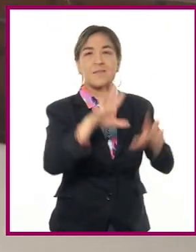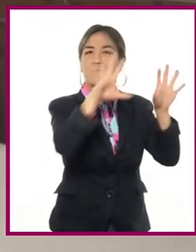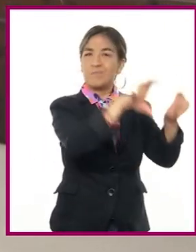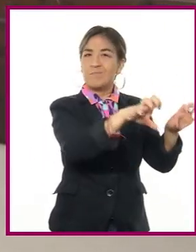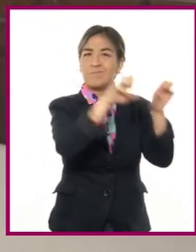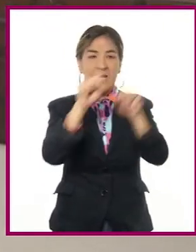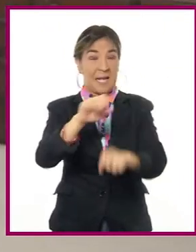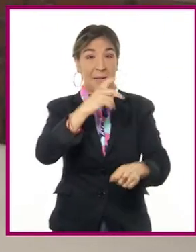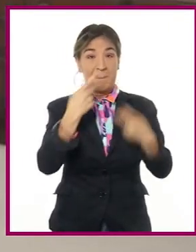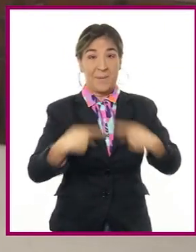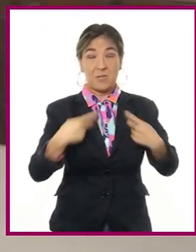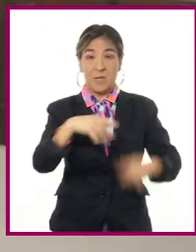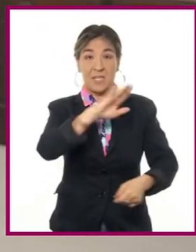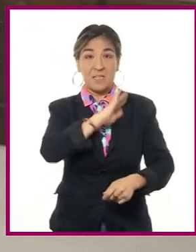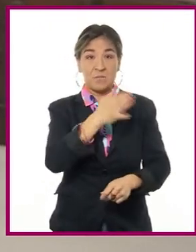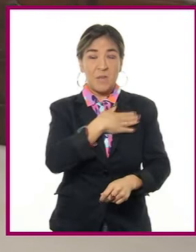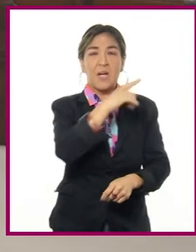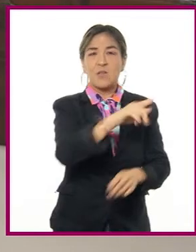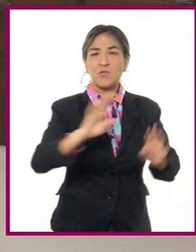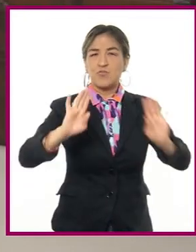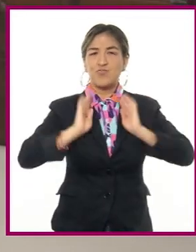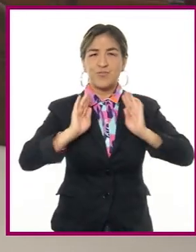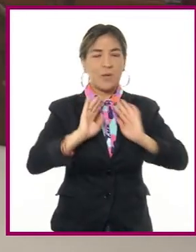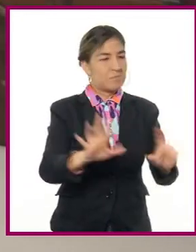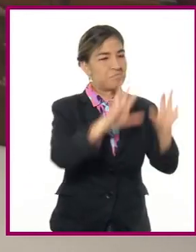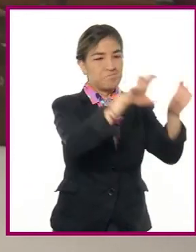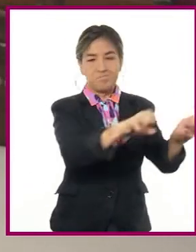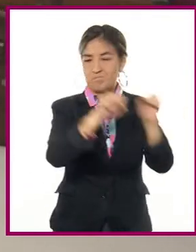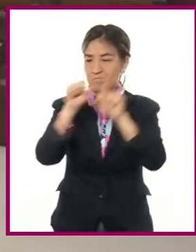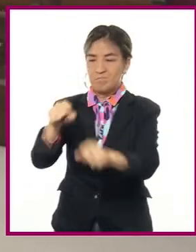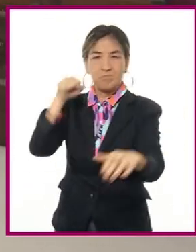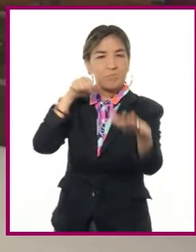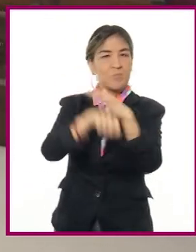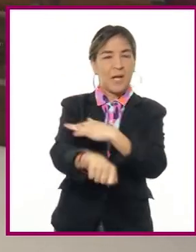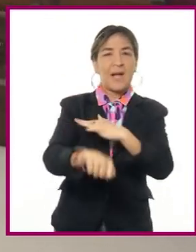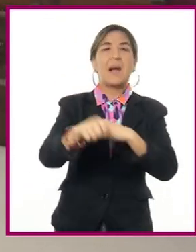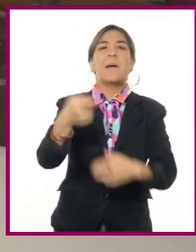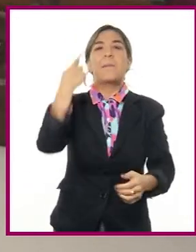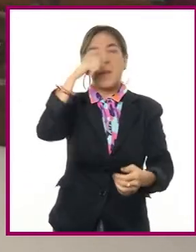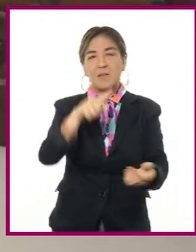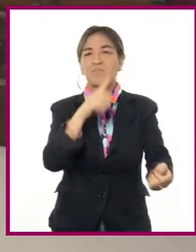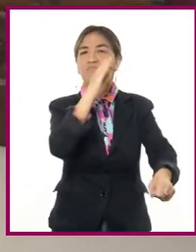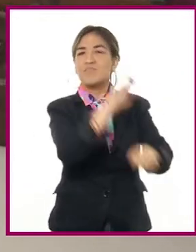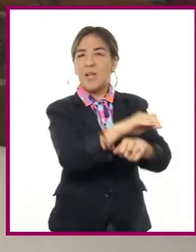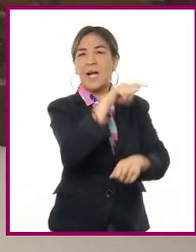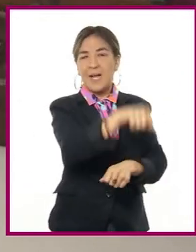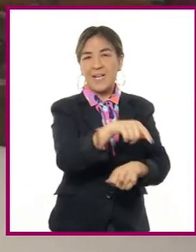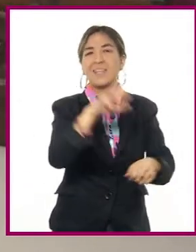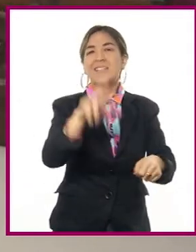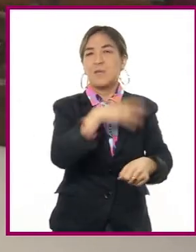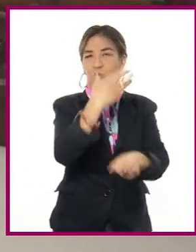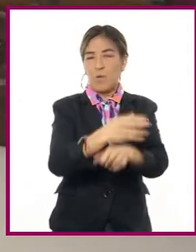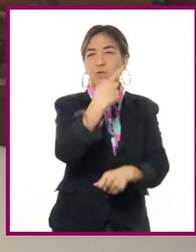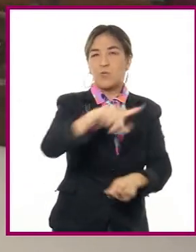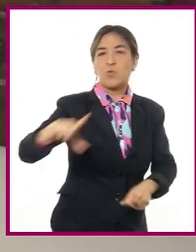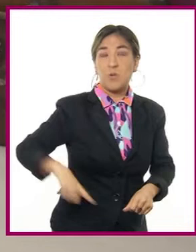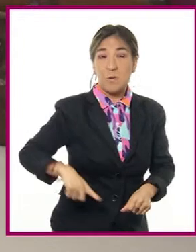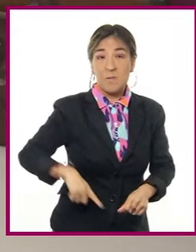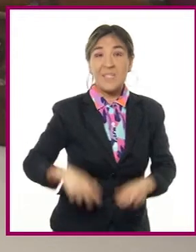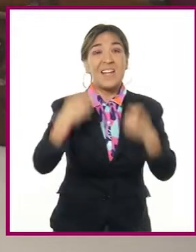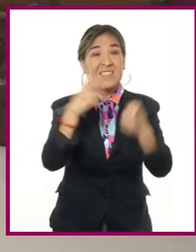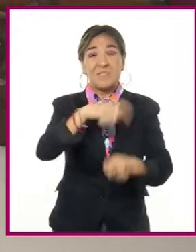los españoles que habían militado o mostrado simpatía por el gobierno republicano. De ahí que cientos de